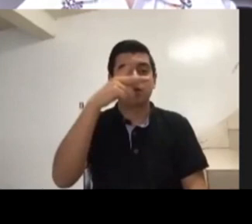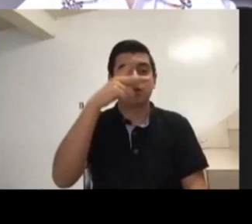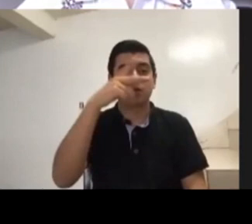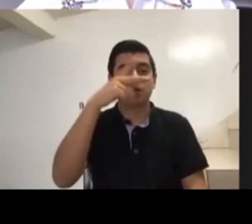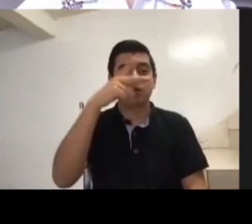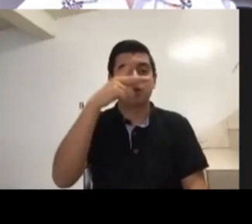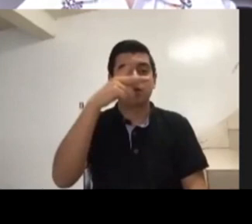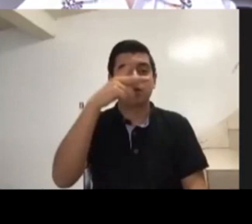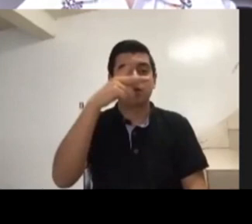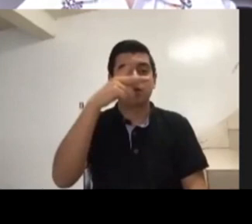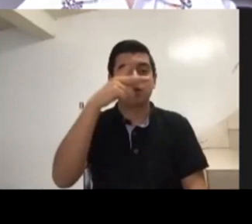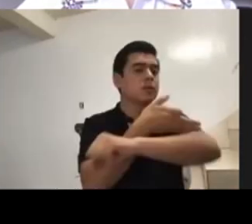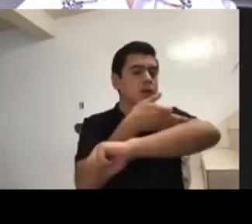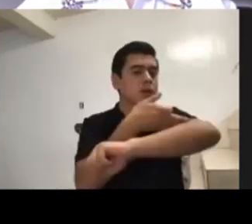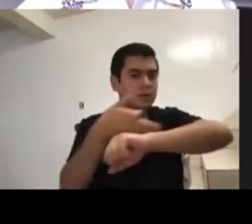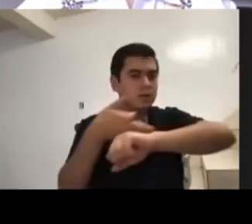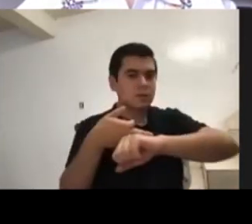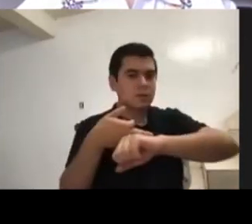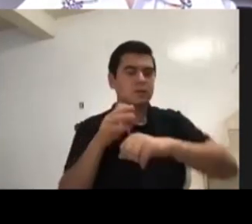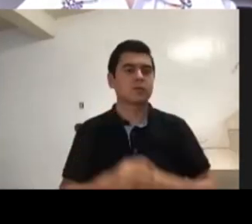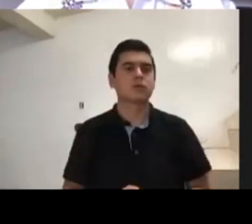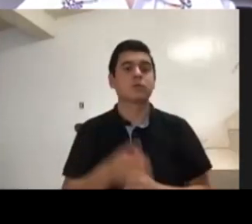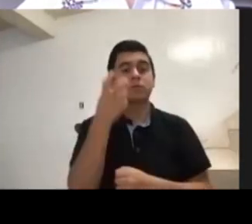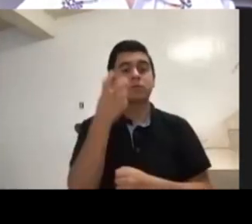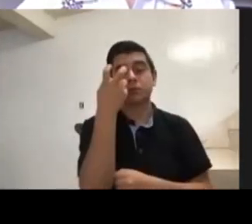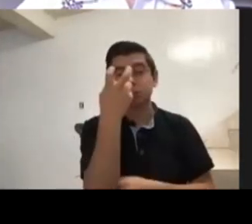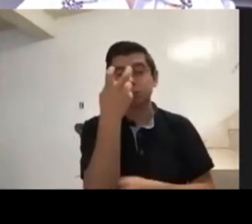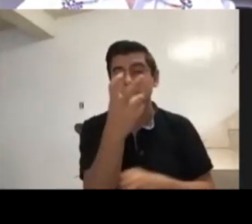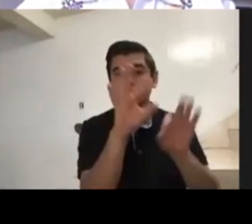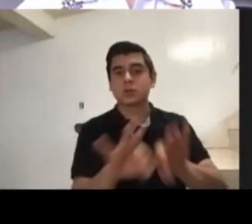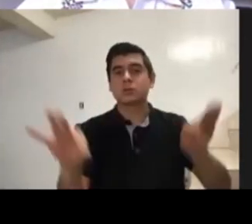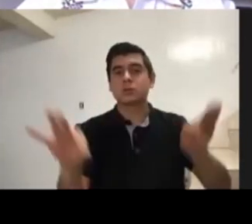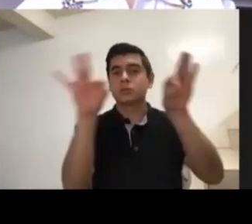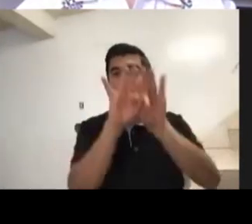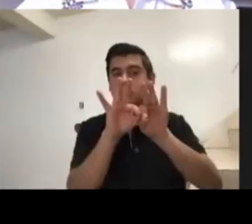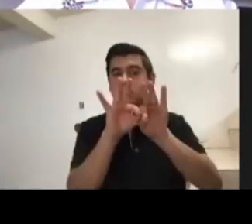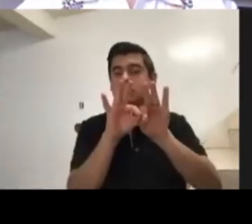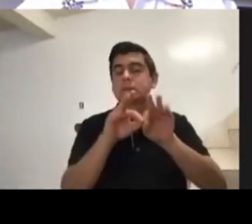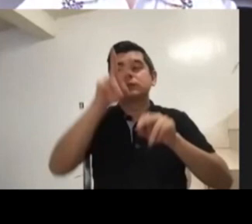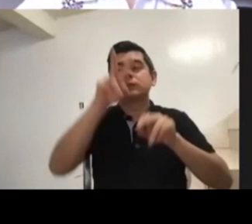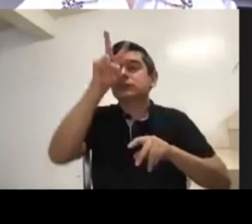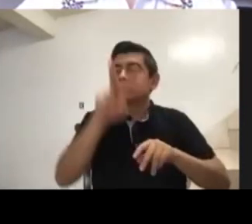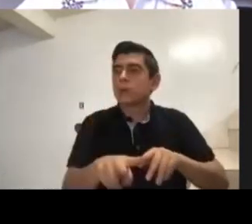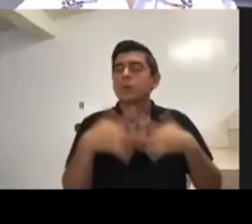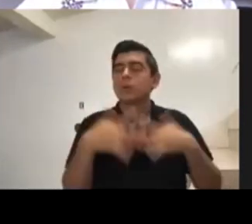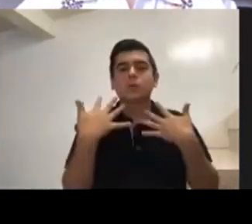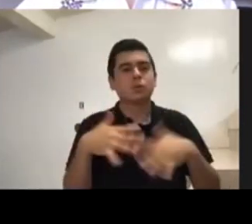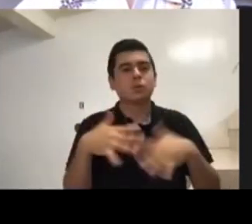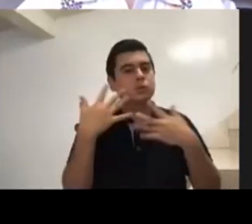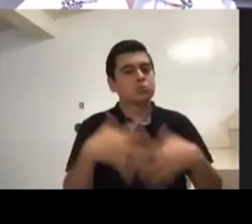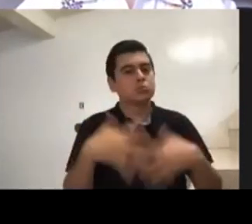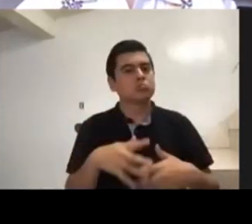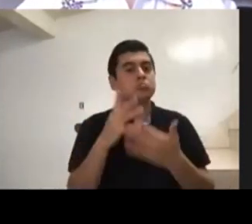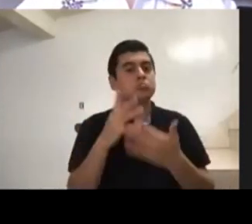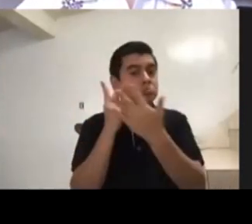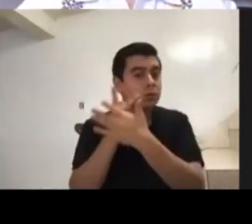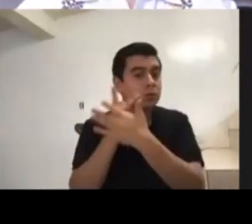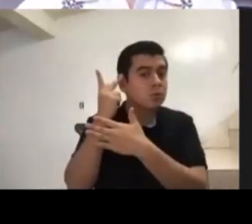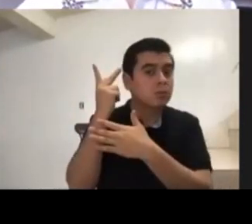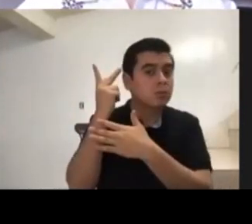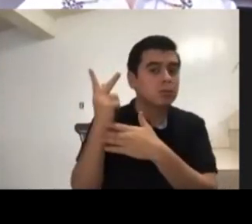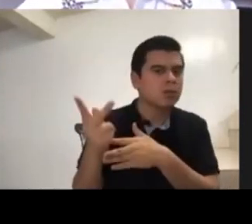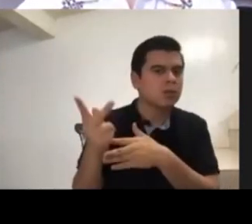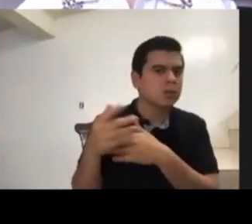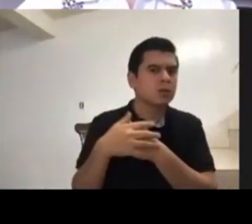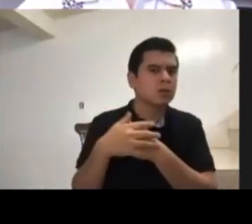tenemos que reconocer el rostro, si quieren, la antípoda de la inclusión, que es la